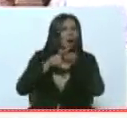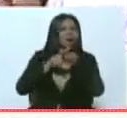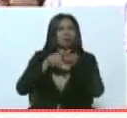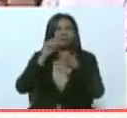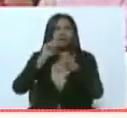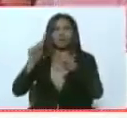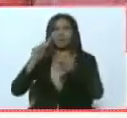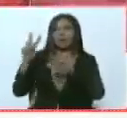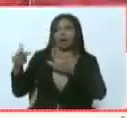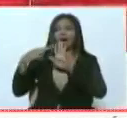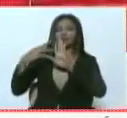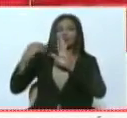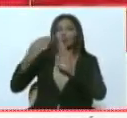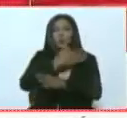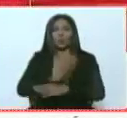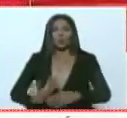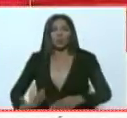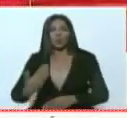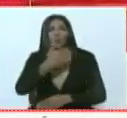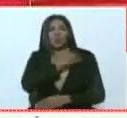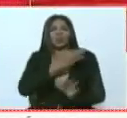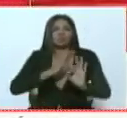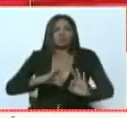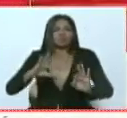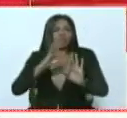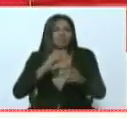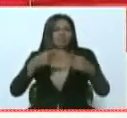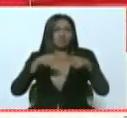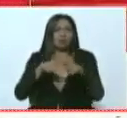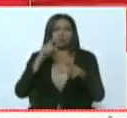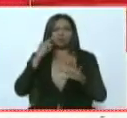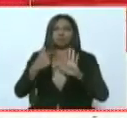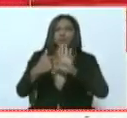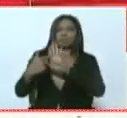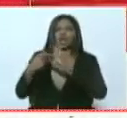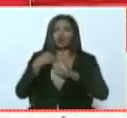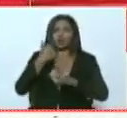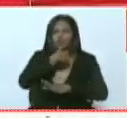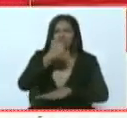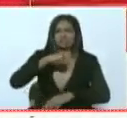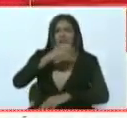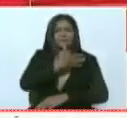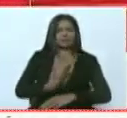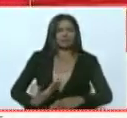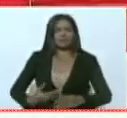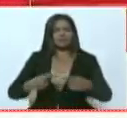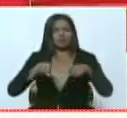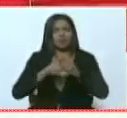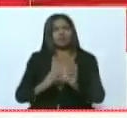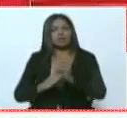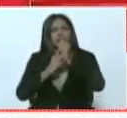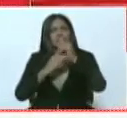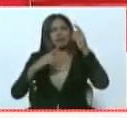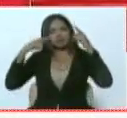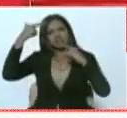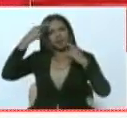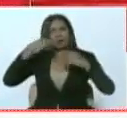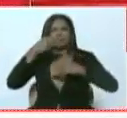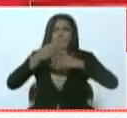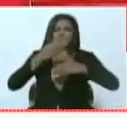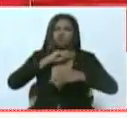ni autoproclamado, ni hecho a rialazo. El liderazgo del comandante Chávez se